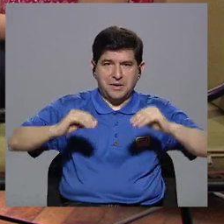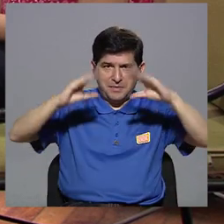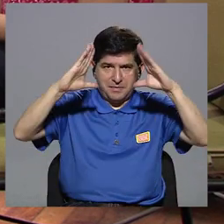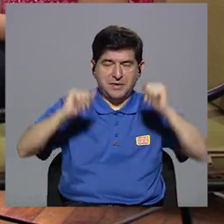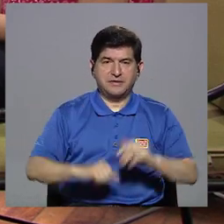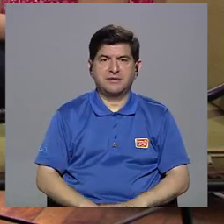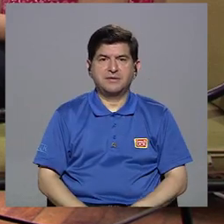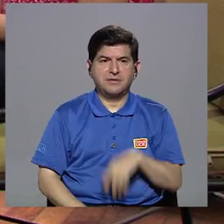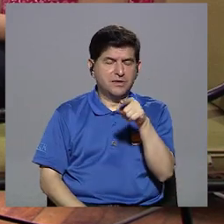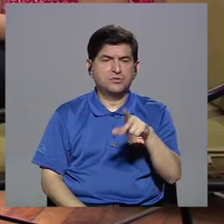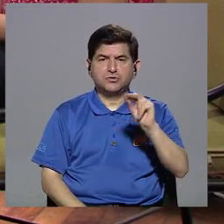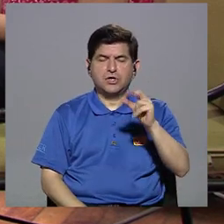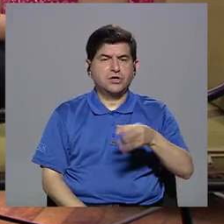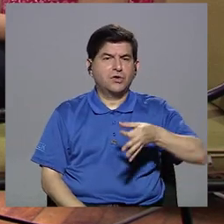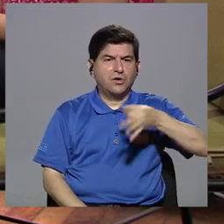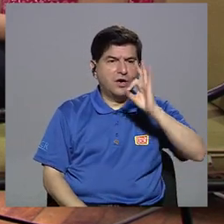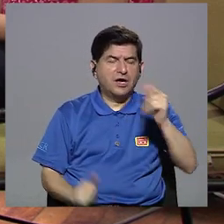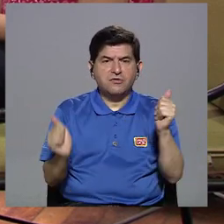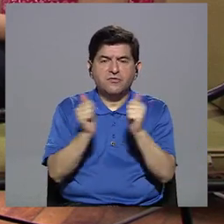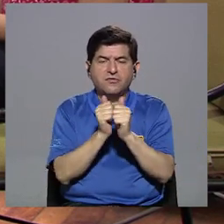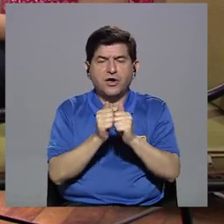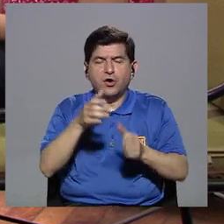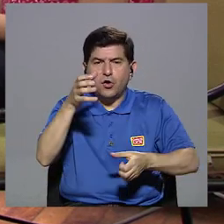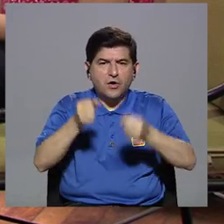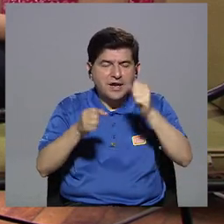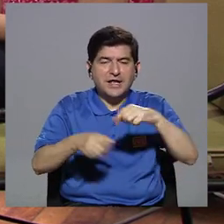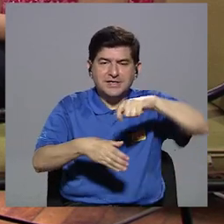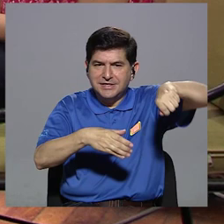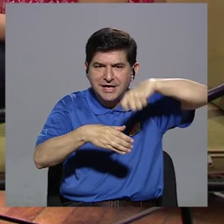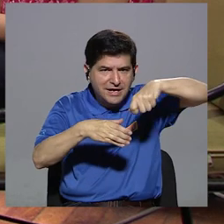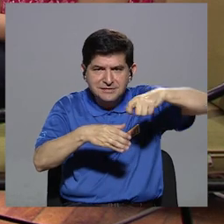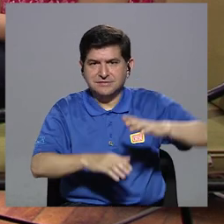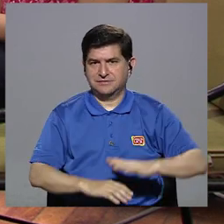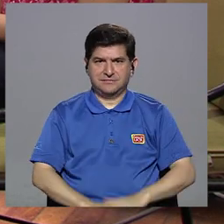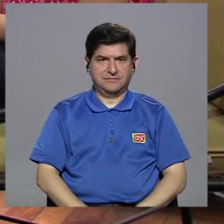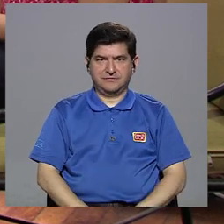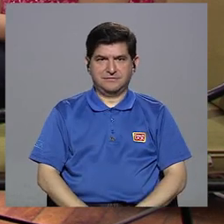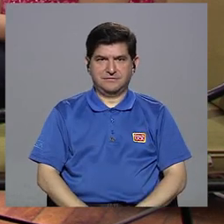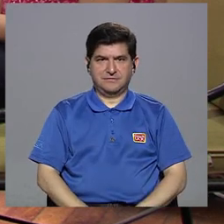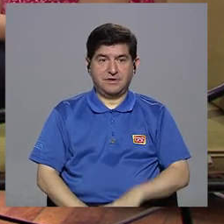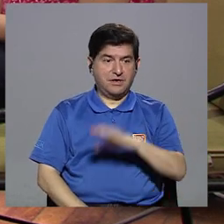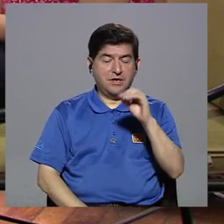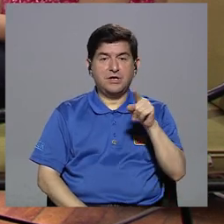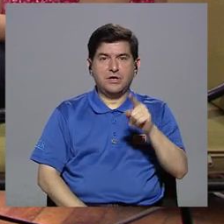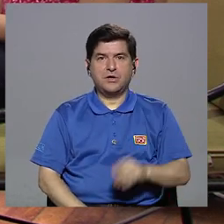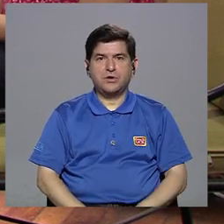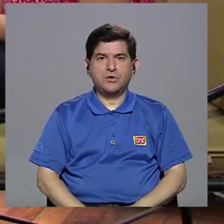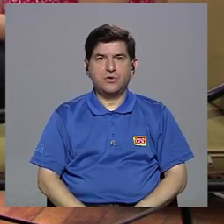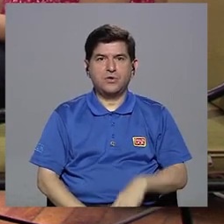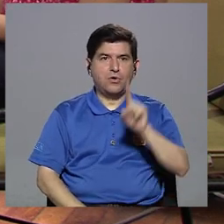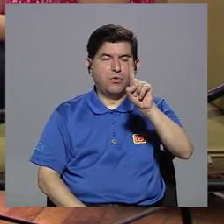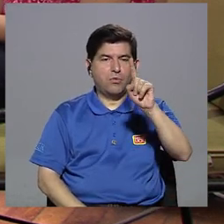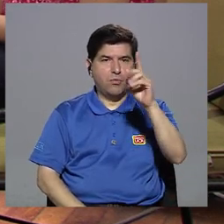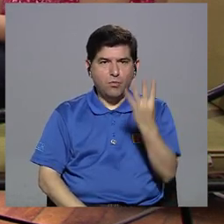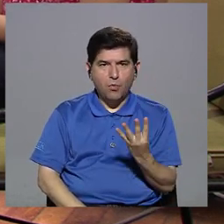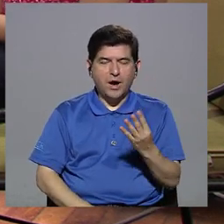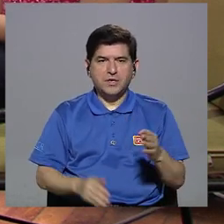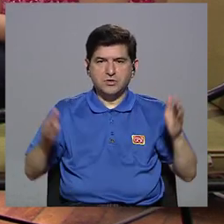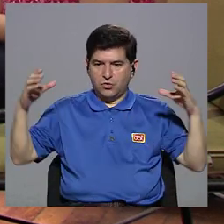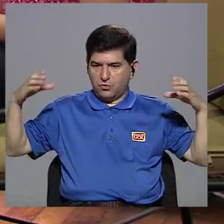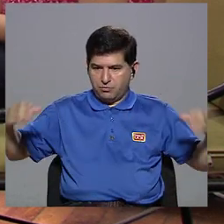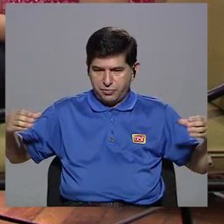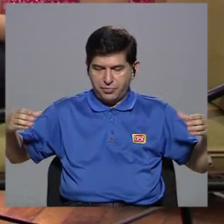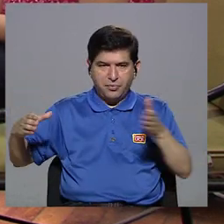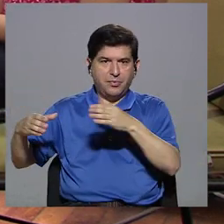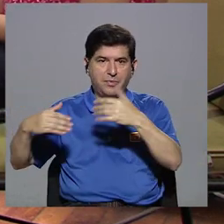mañana no se tome un café con leche con azúcar y un cuarto de baguette con natilla es